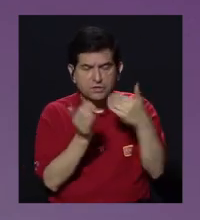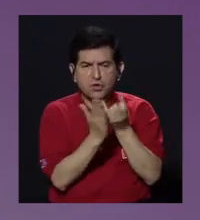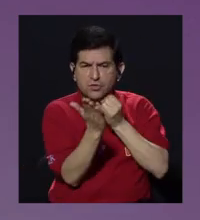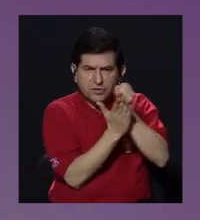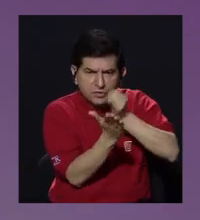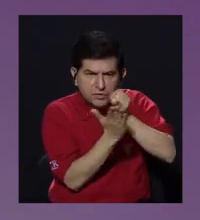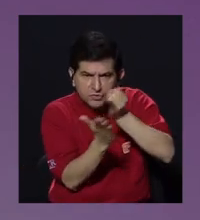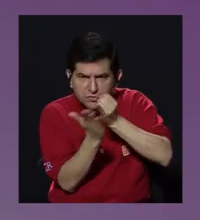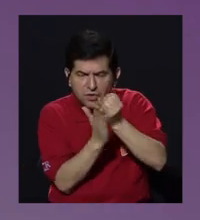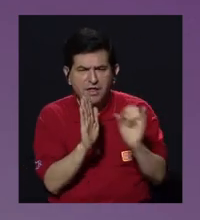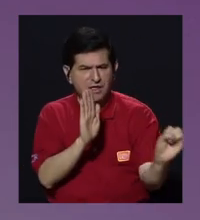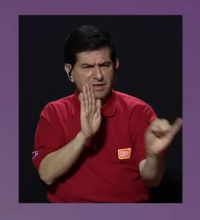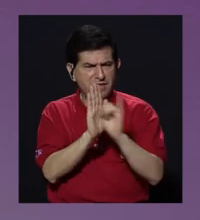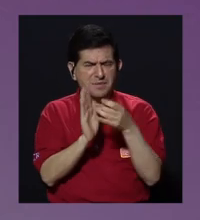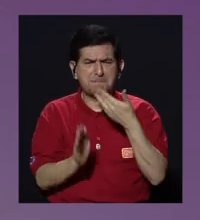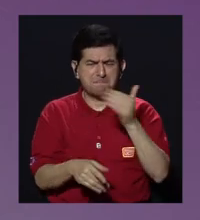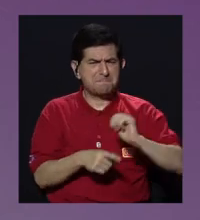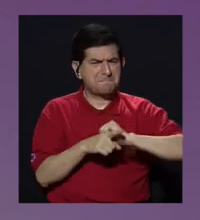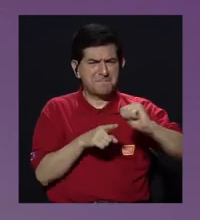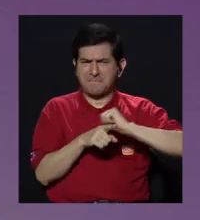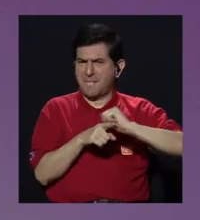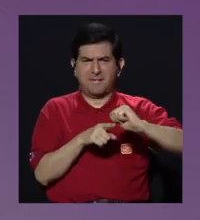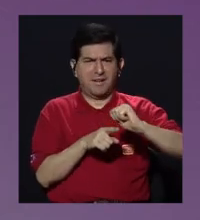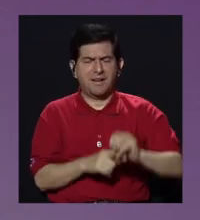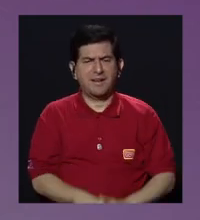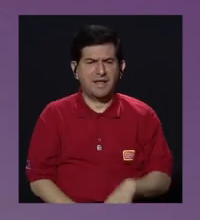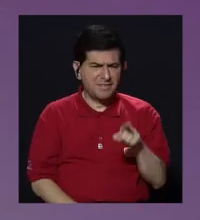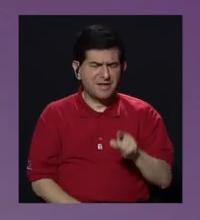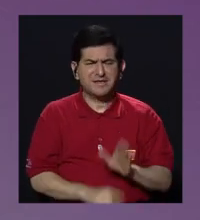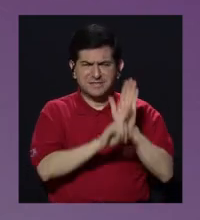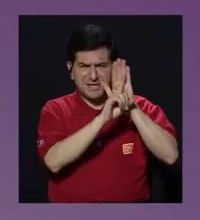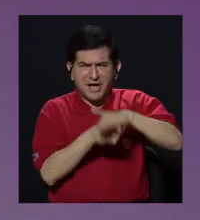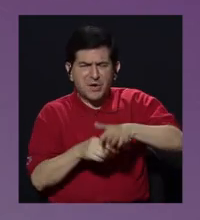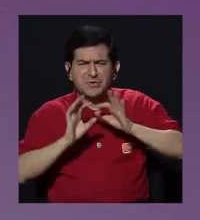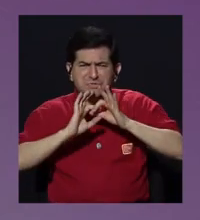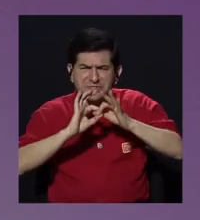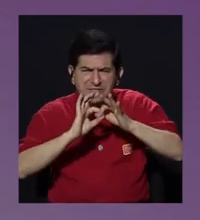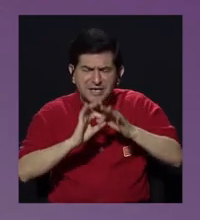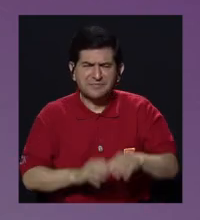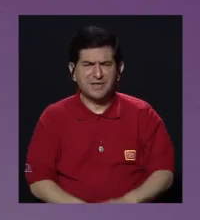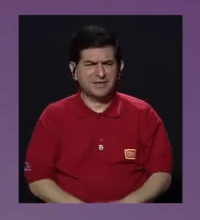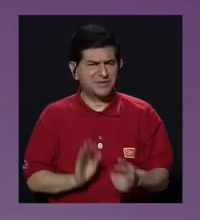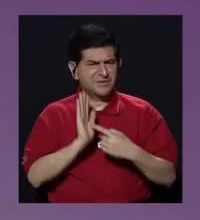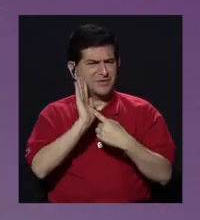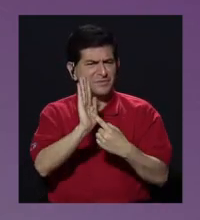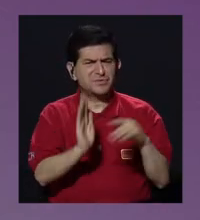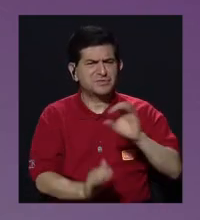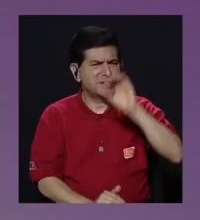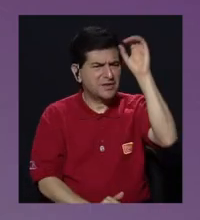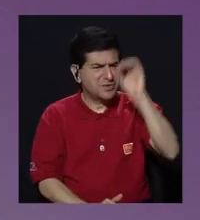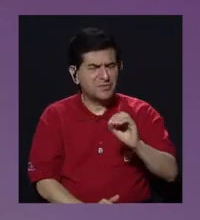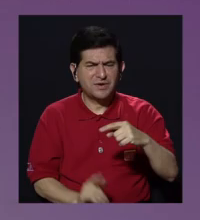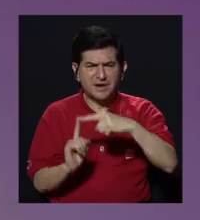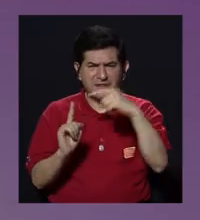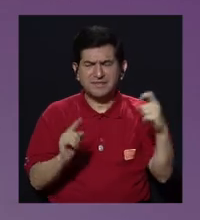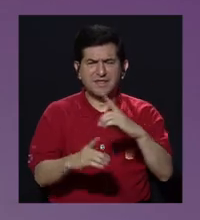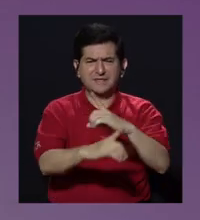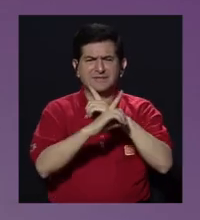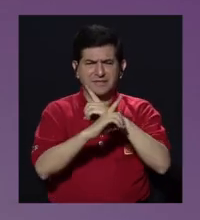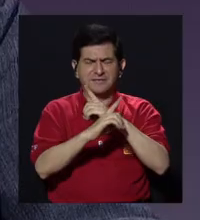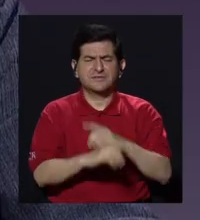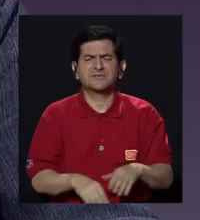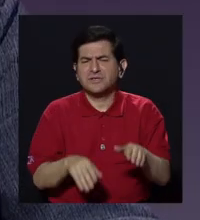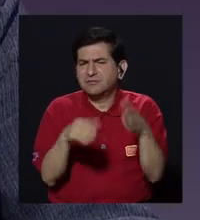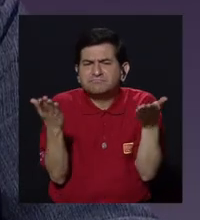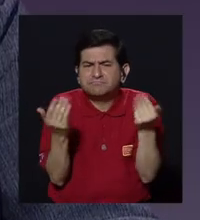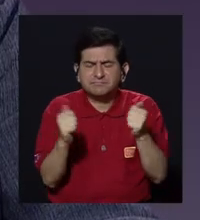las inspecciones identifican malas prácticas. De ese hostigamiento sexual, ¿cómo lo podemos ver reflejado en un porcentaje desde la Defensoría?